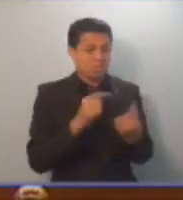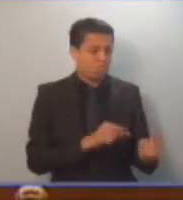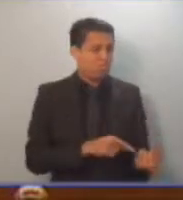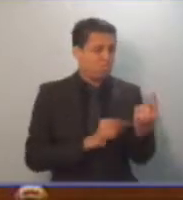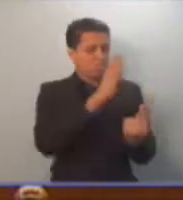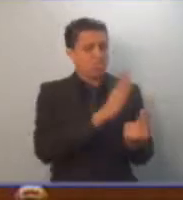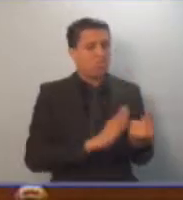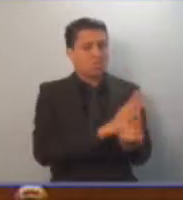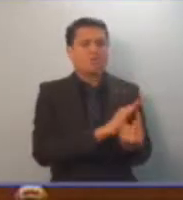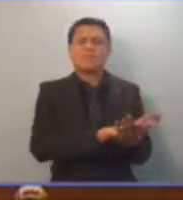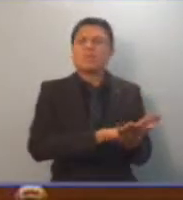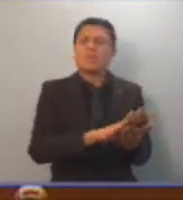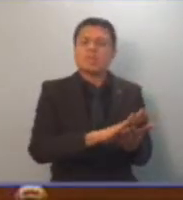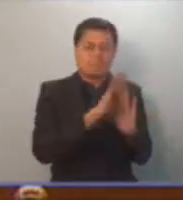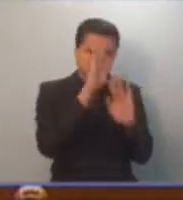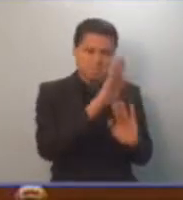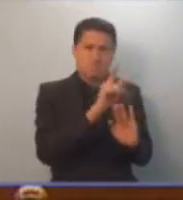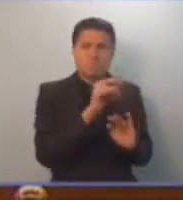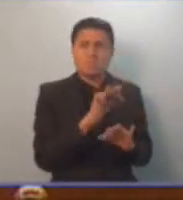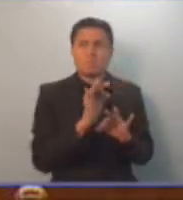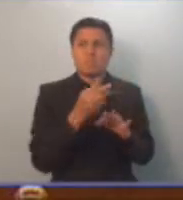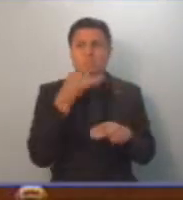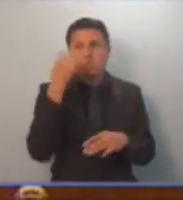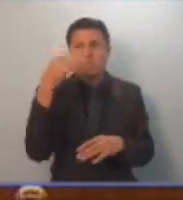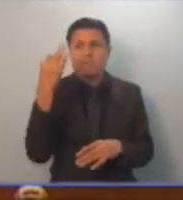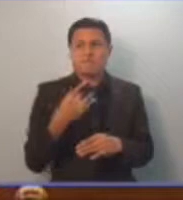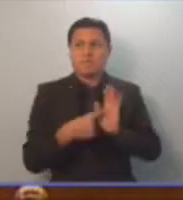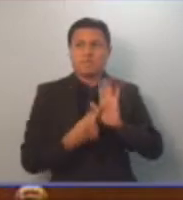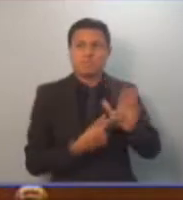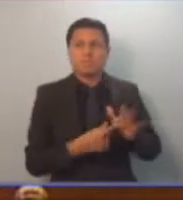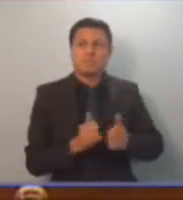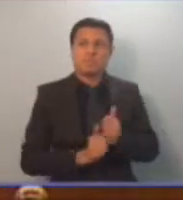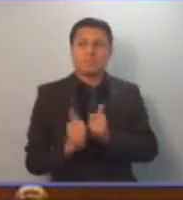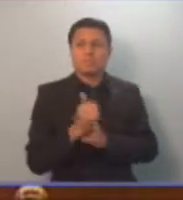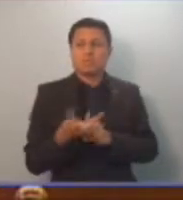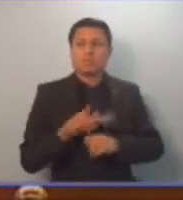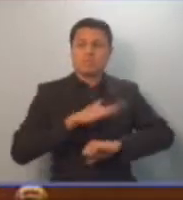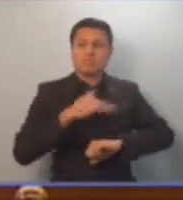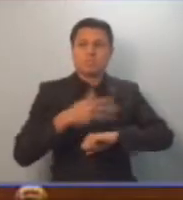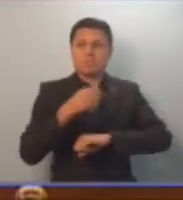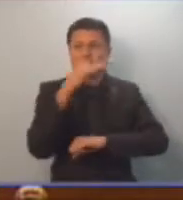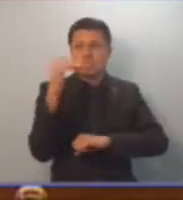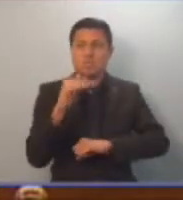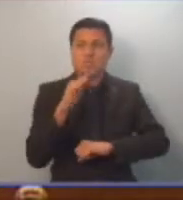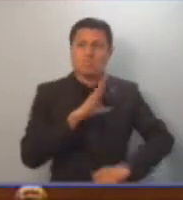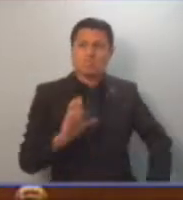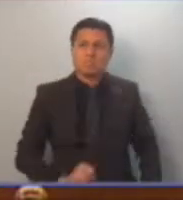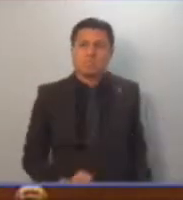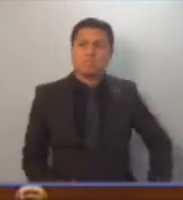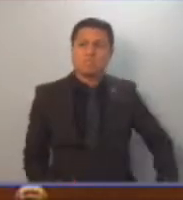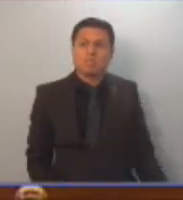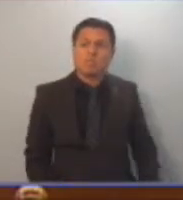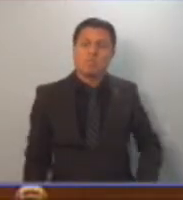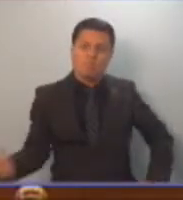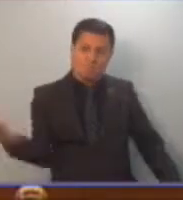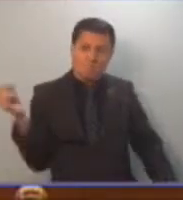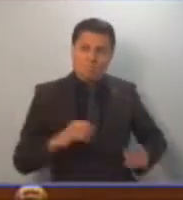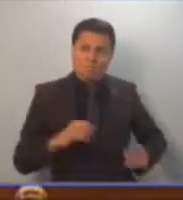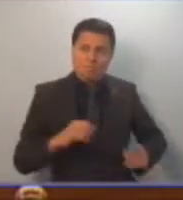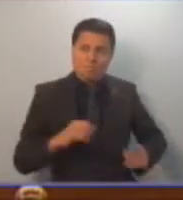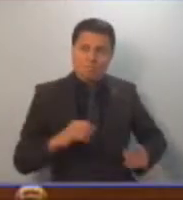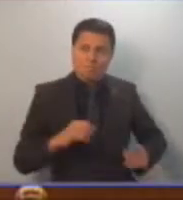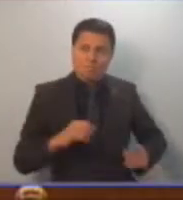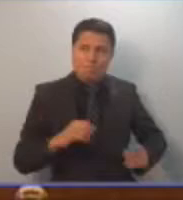modelo de vida y el ejercicio de la fe, trascendiendo así las fronteras salvadoreñas, entrando en la